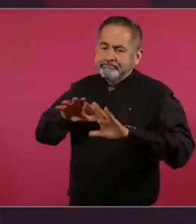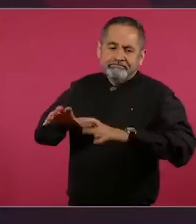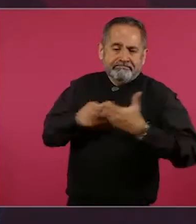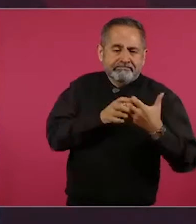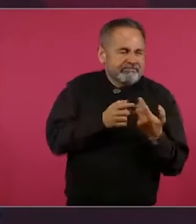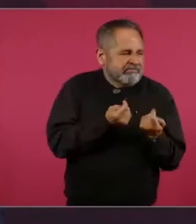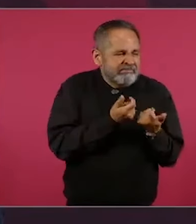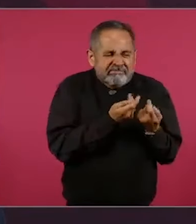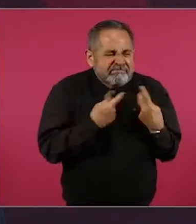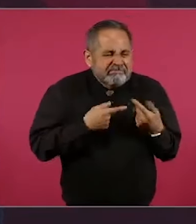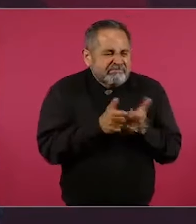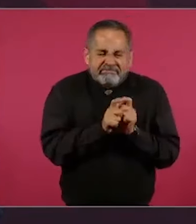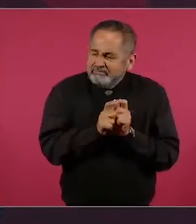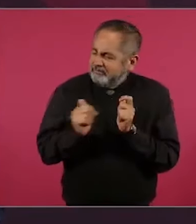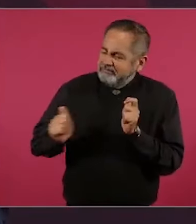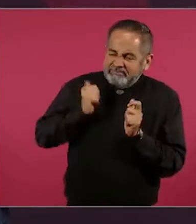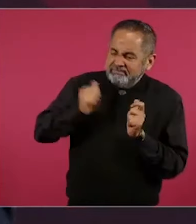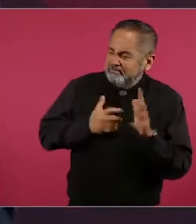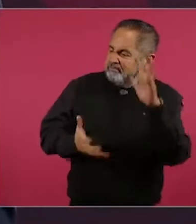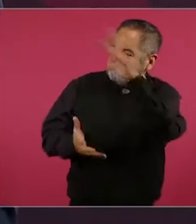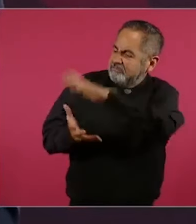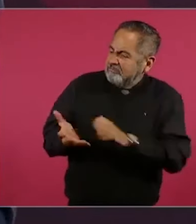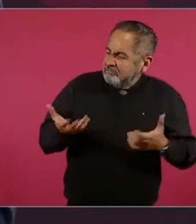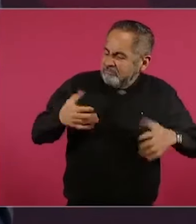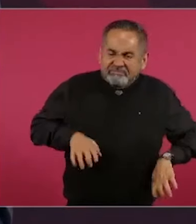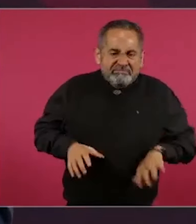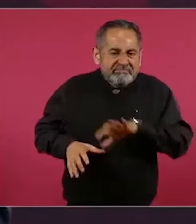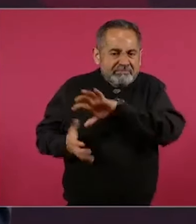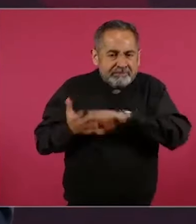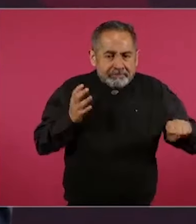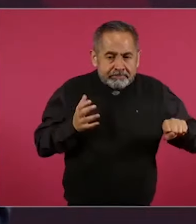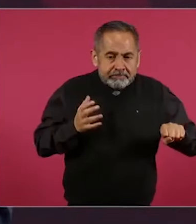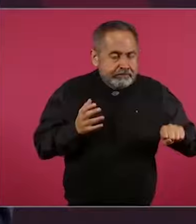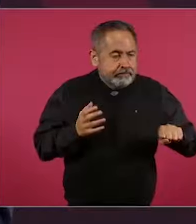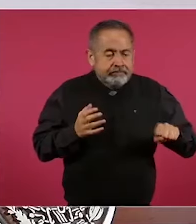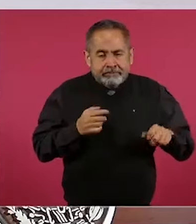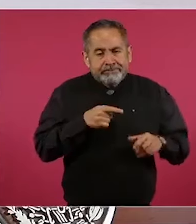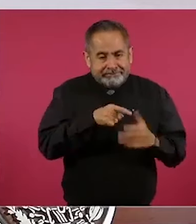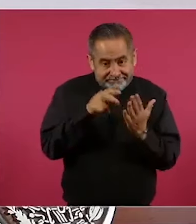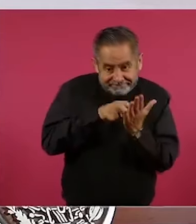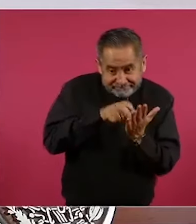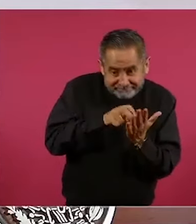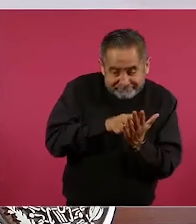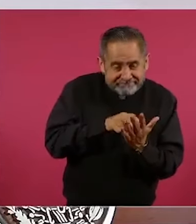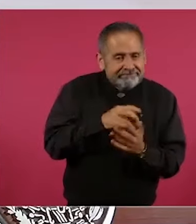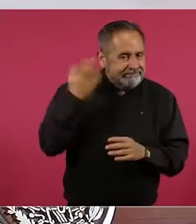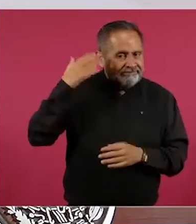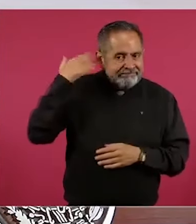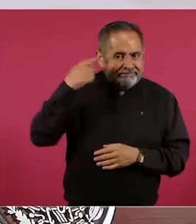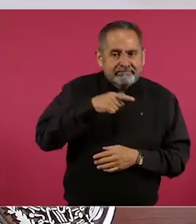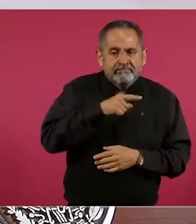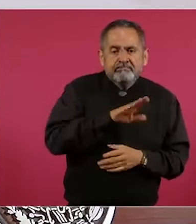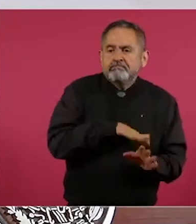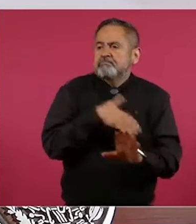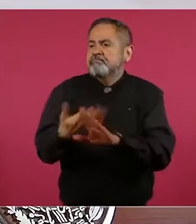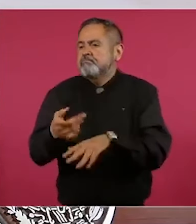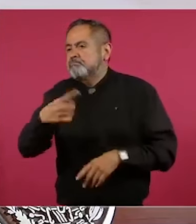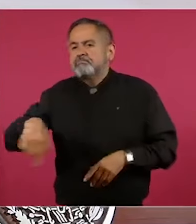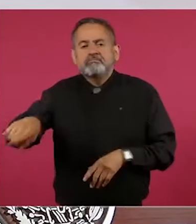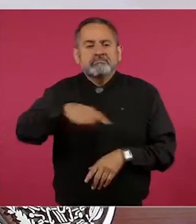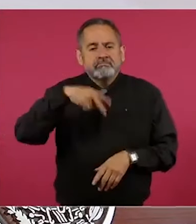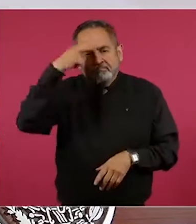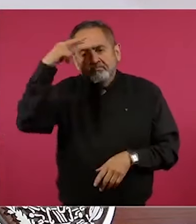rapaz, y todas esas reformas fueron en contra de la mayoría del pueblo de